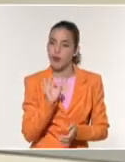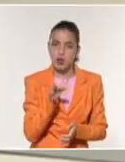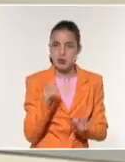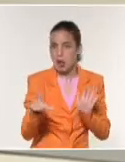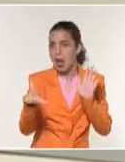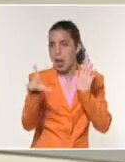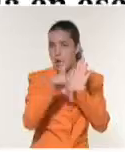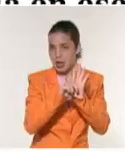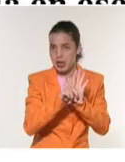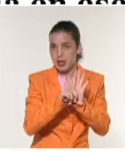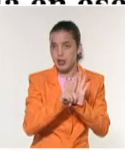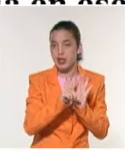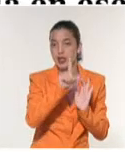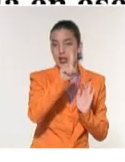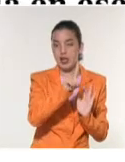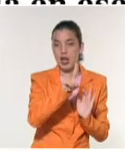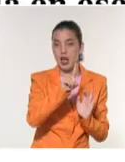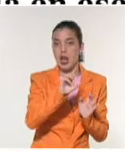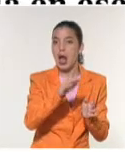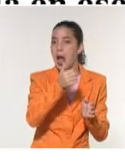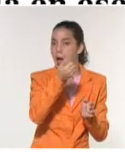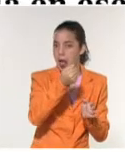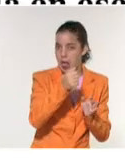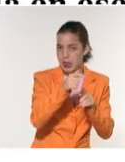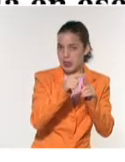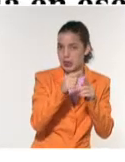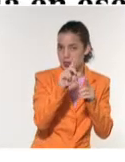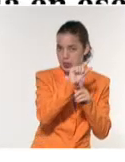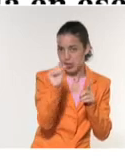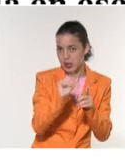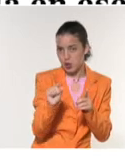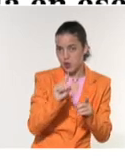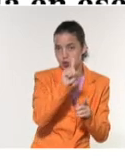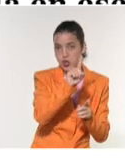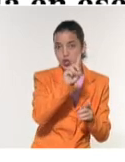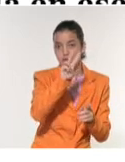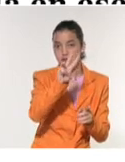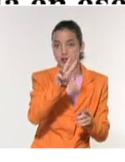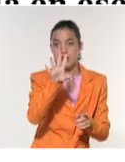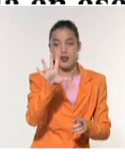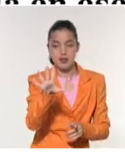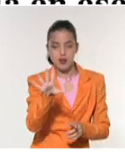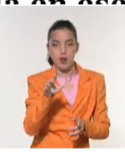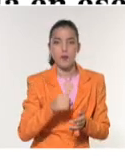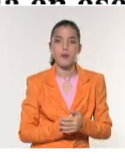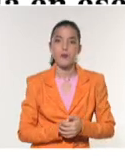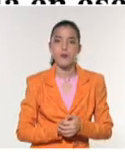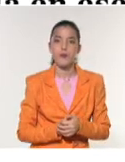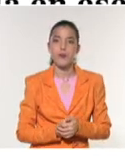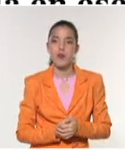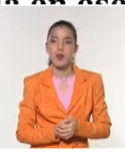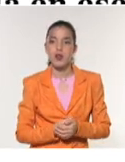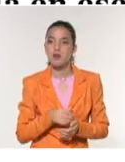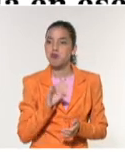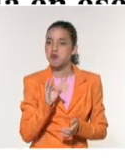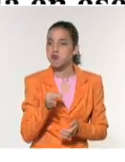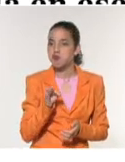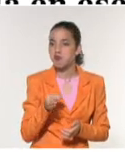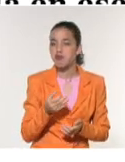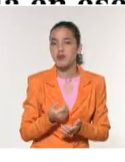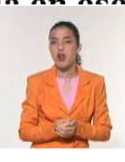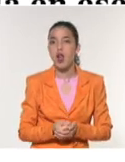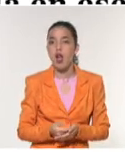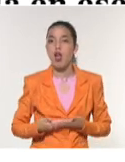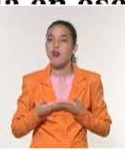artículo 135 regula que es el tribunal quien único está autorizado a autorizar